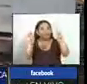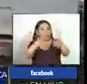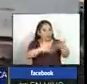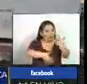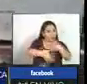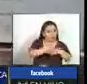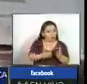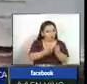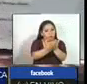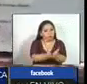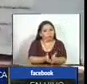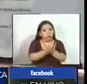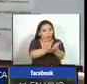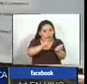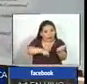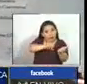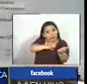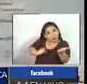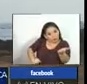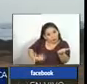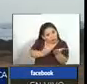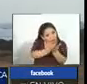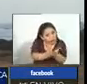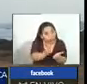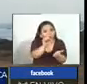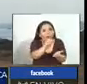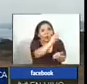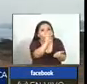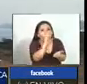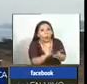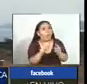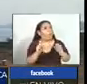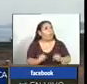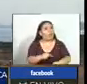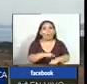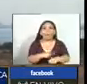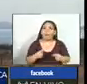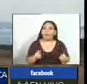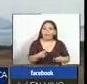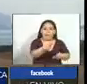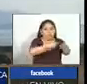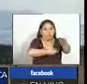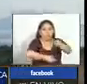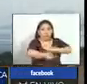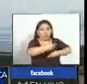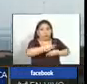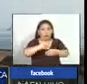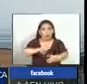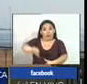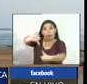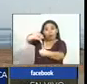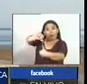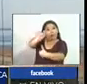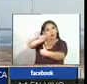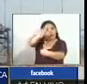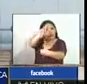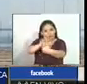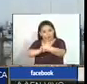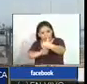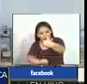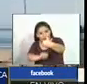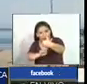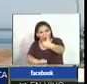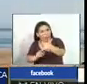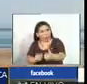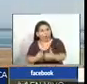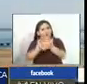distancia entre El Salvador y Costa Rica que permitirá agilizar el tránsito de mercancías entre el norte y el sur de Centroamérica mediante la